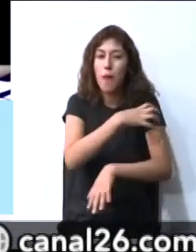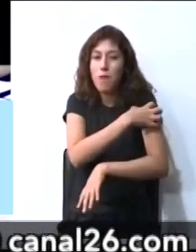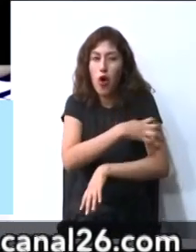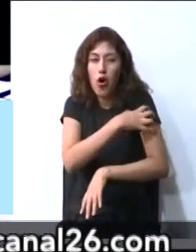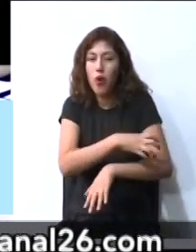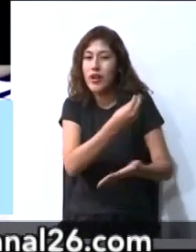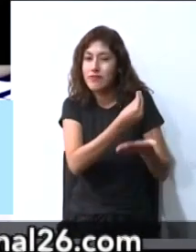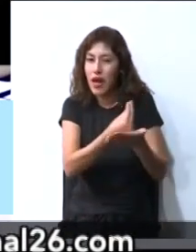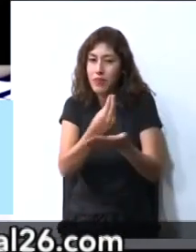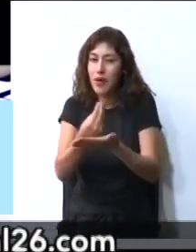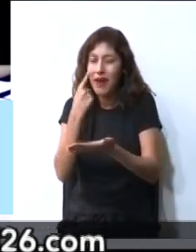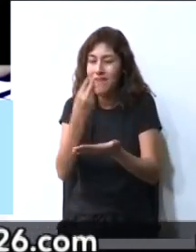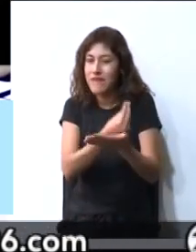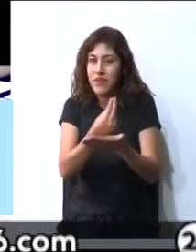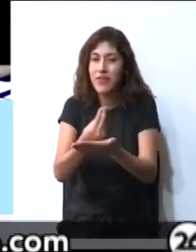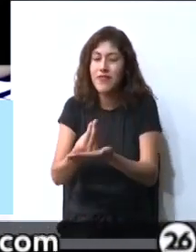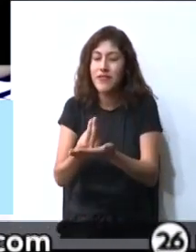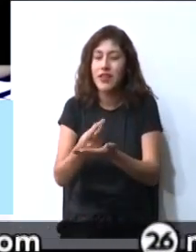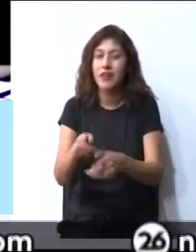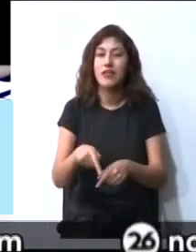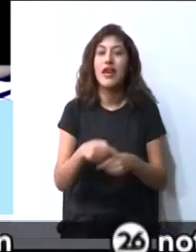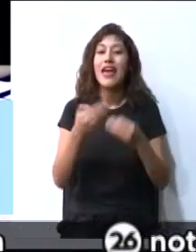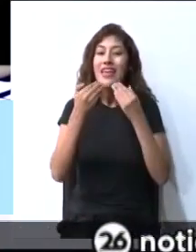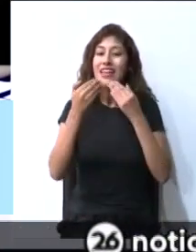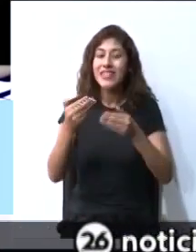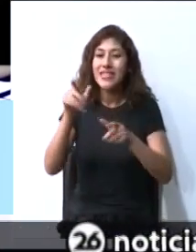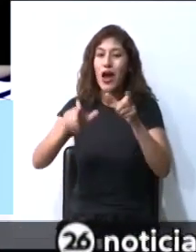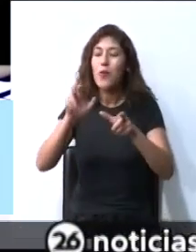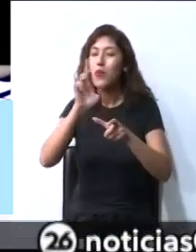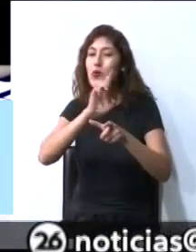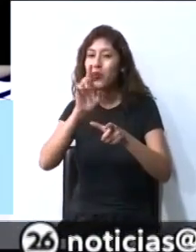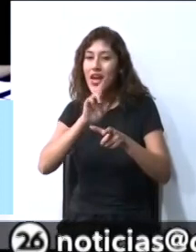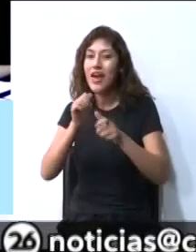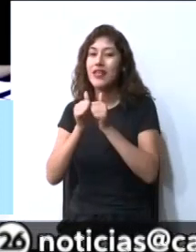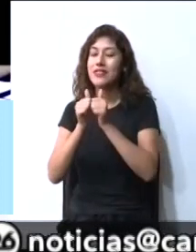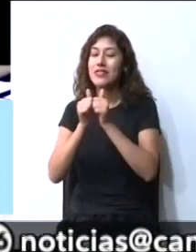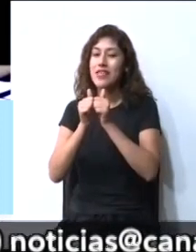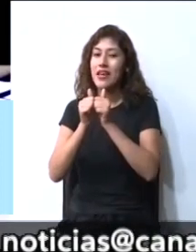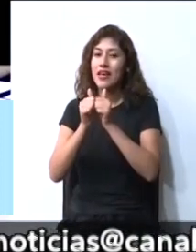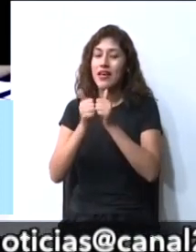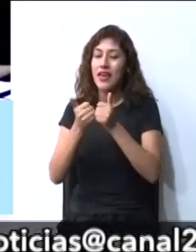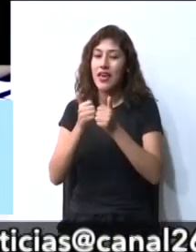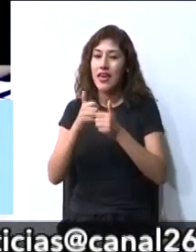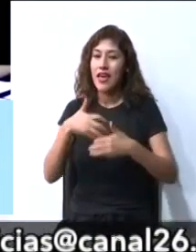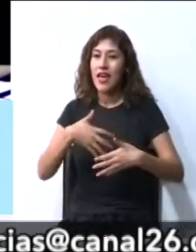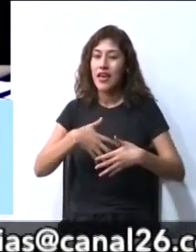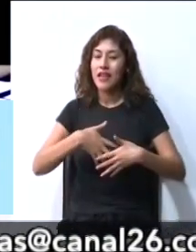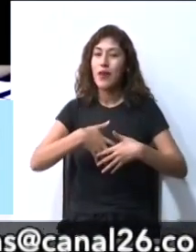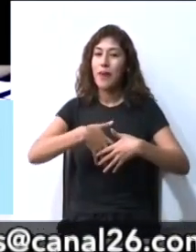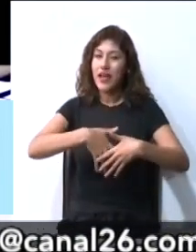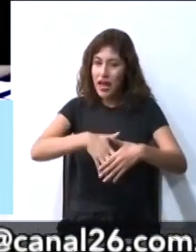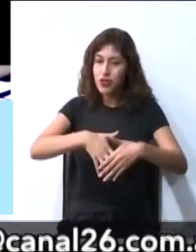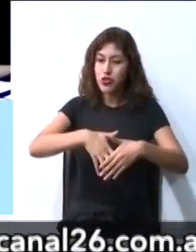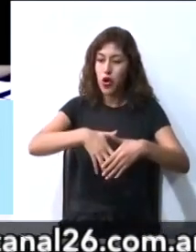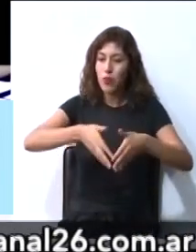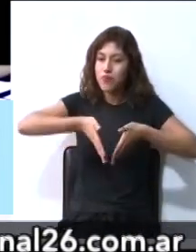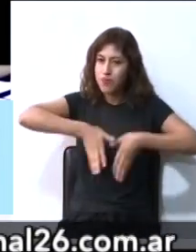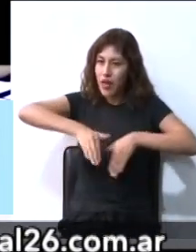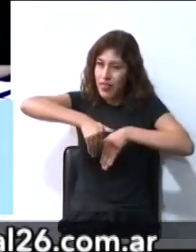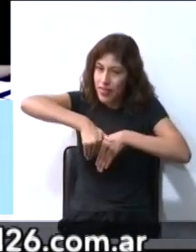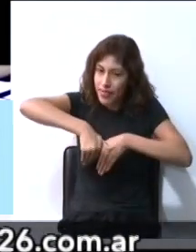eso y gracias al acompañamiento de las mujeres durante y después del embarazo, hoy tenemos el orgullo de